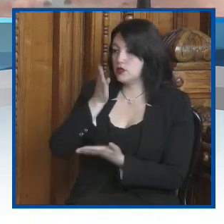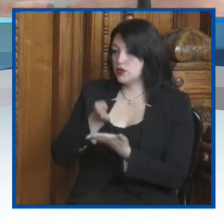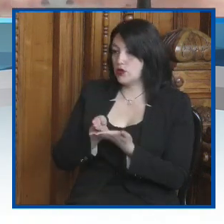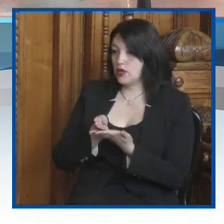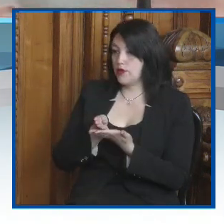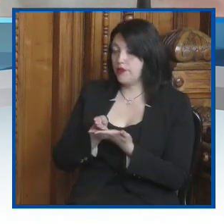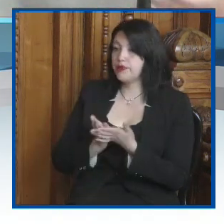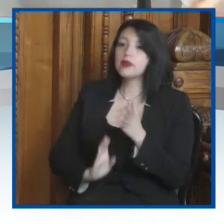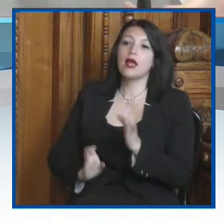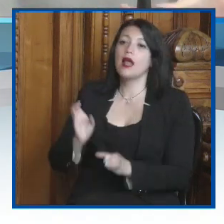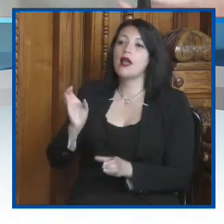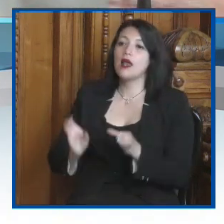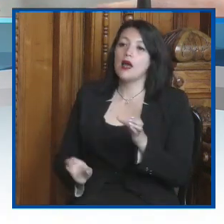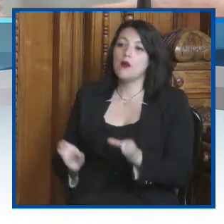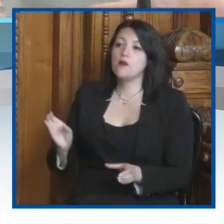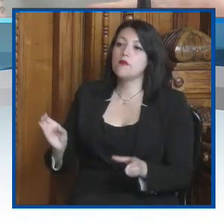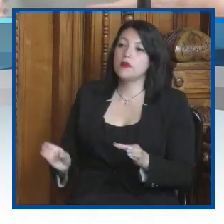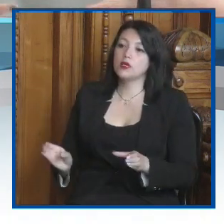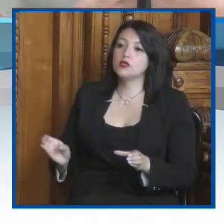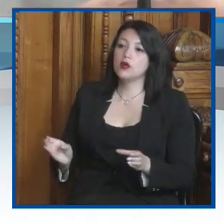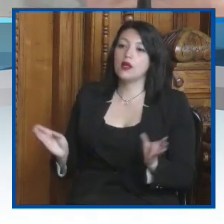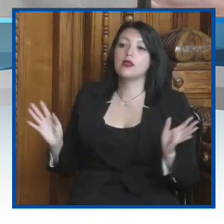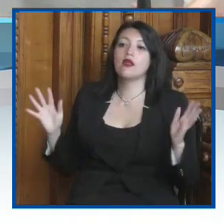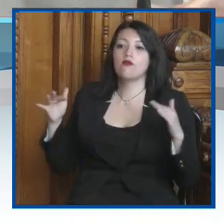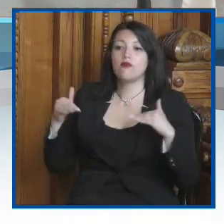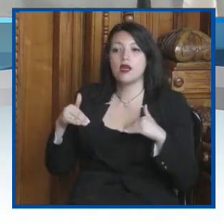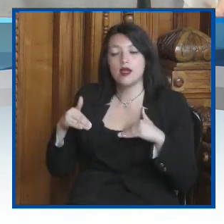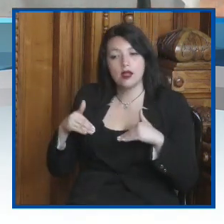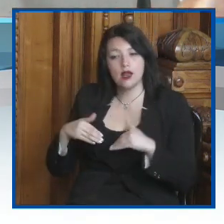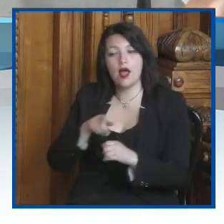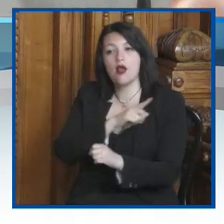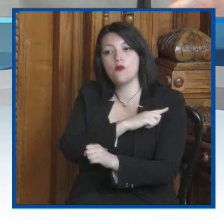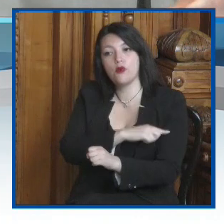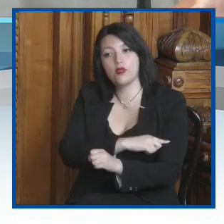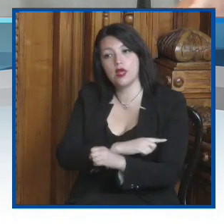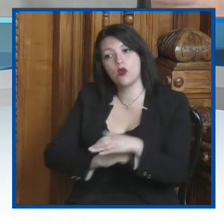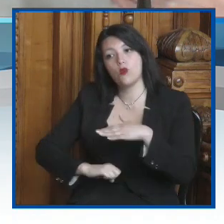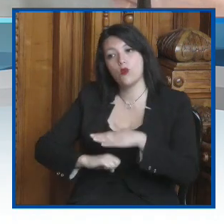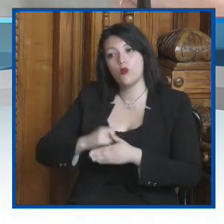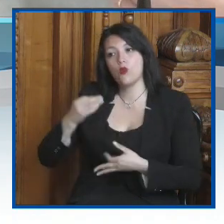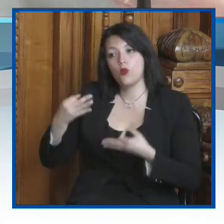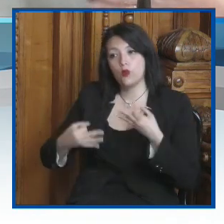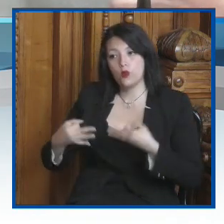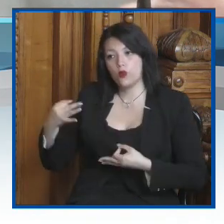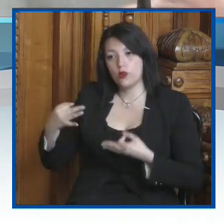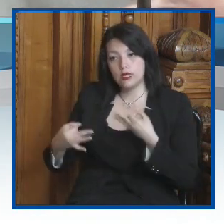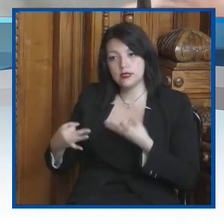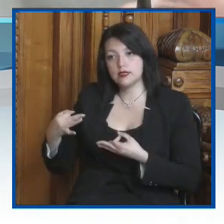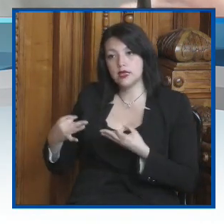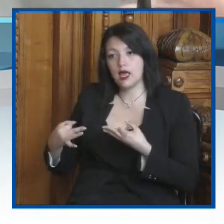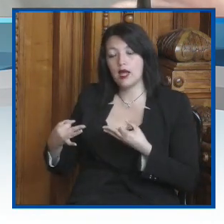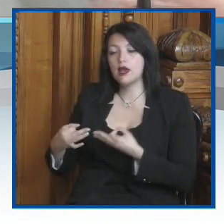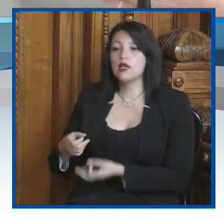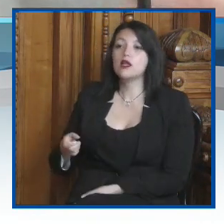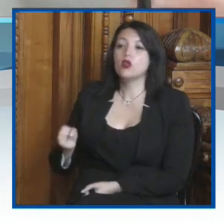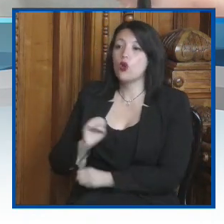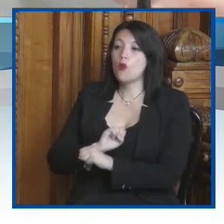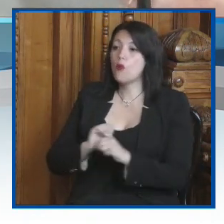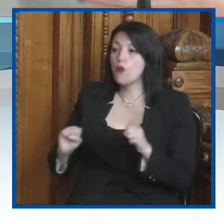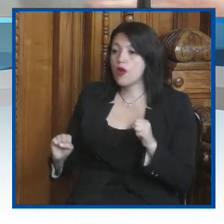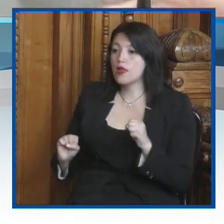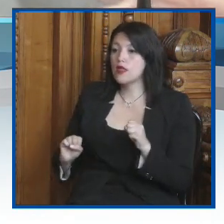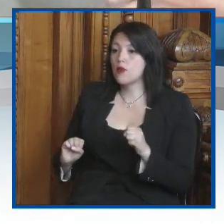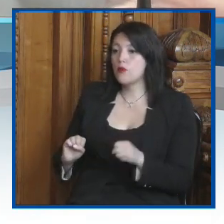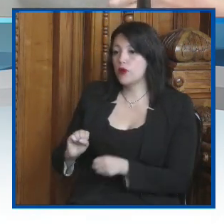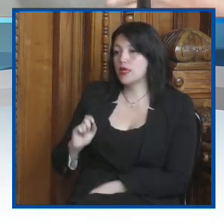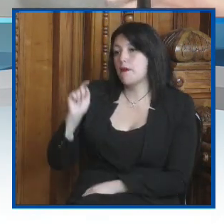la persona que viene al Poder Judicial viene ¿por qué? Porque no puede resolver el conflicto o porque hay una situación penal que